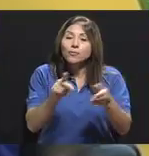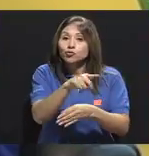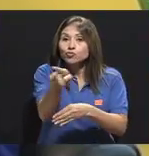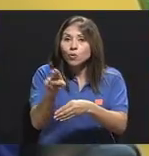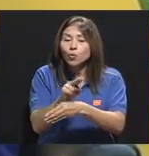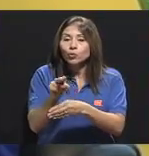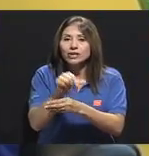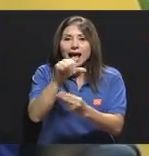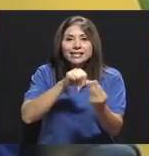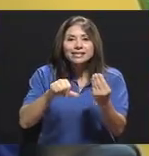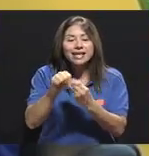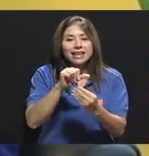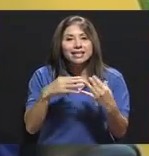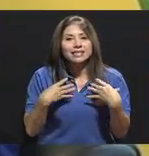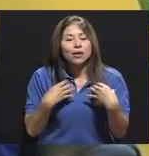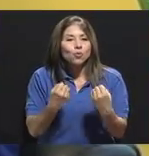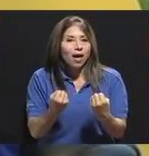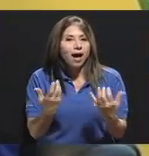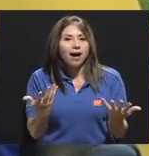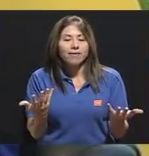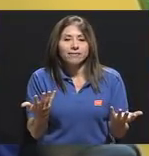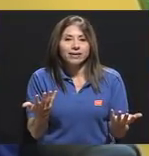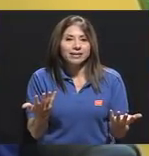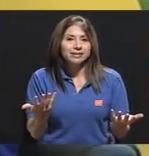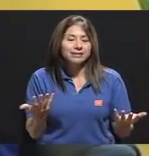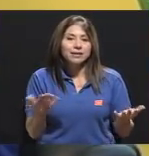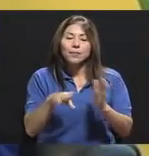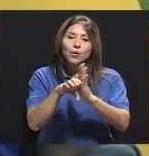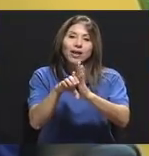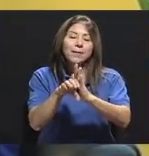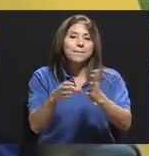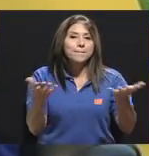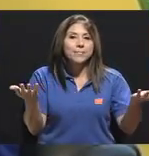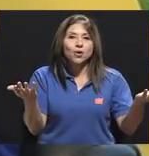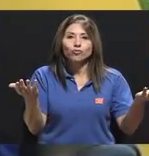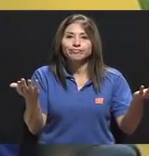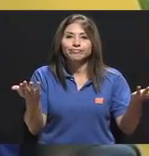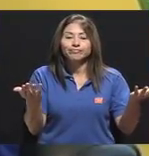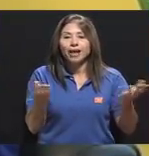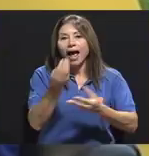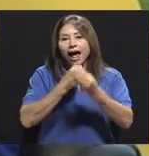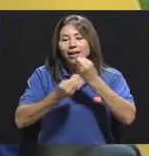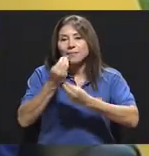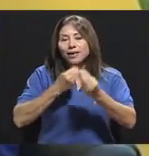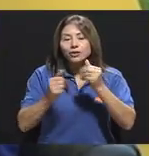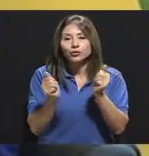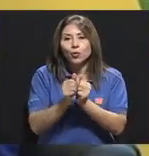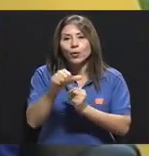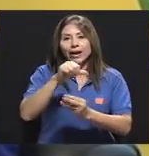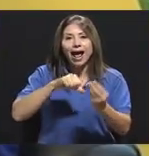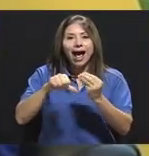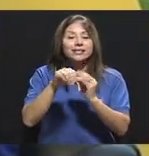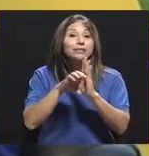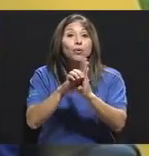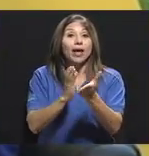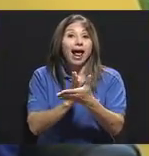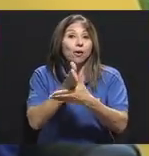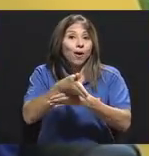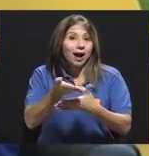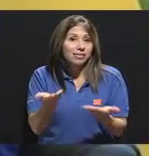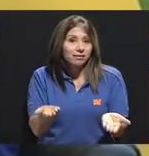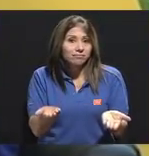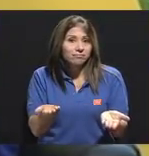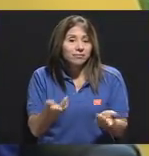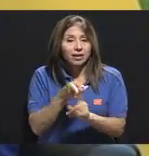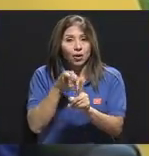saludables de de más e por ejemplo eh alimentos que aporten grasas como el aguacate verdad que es un de